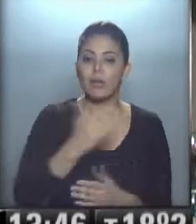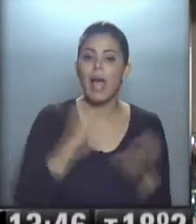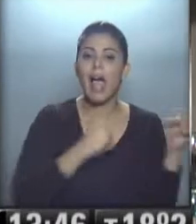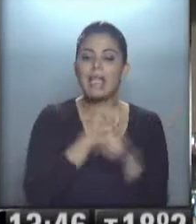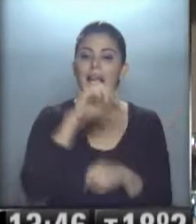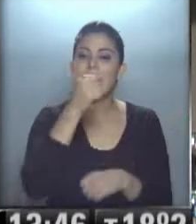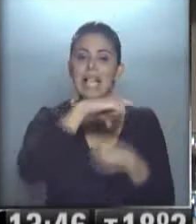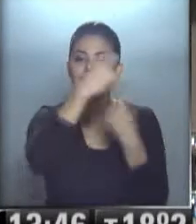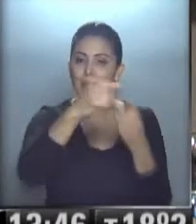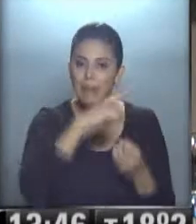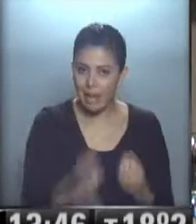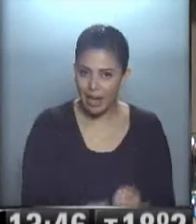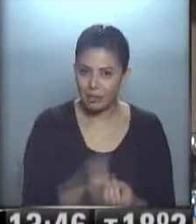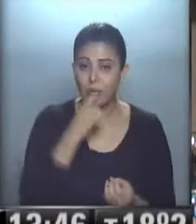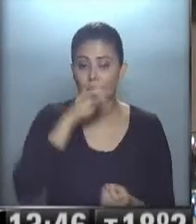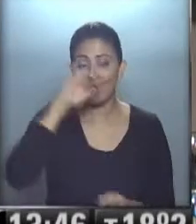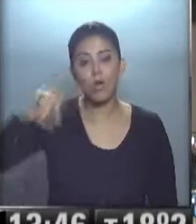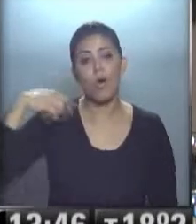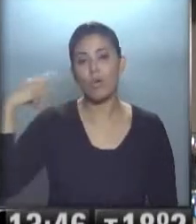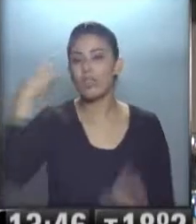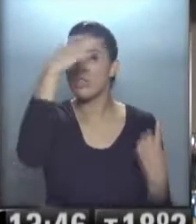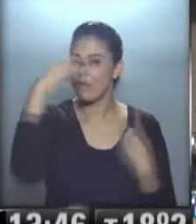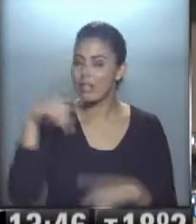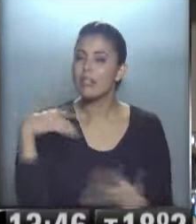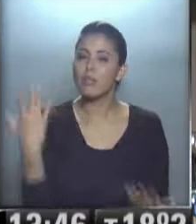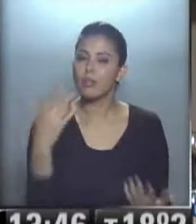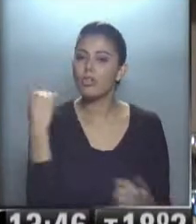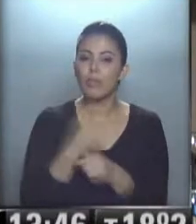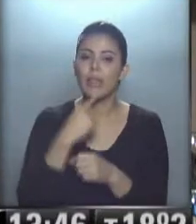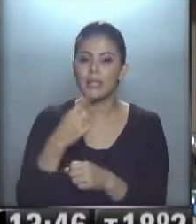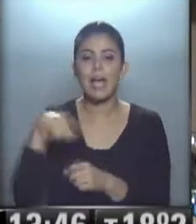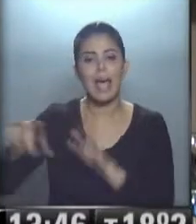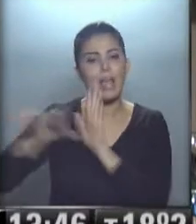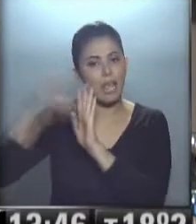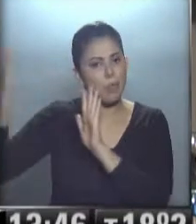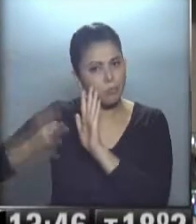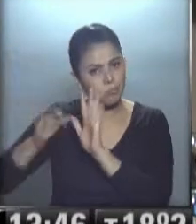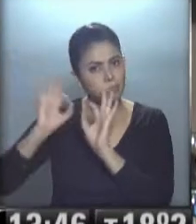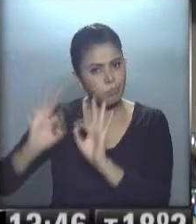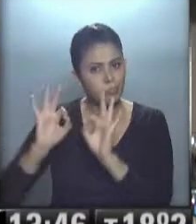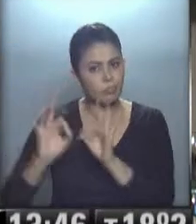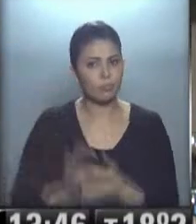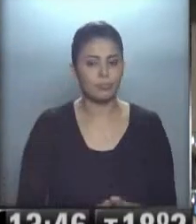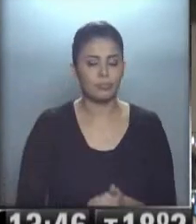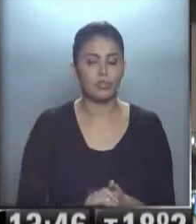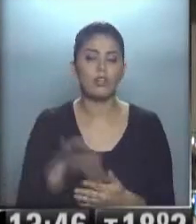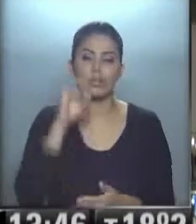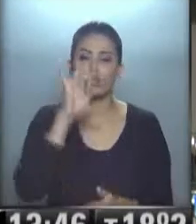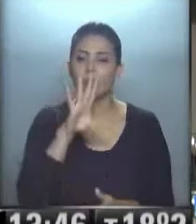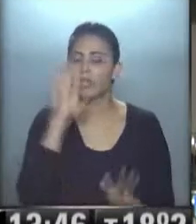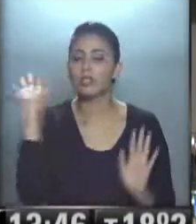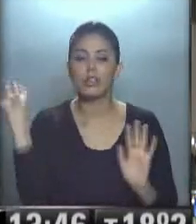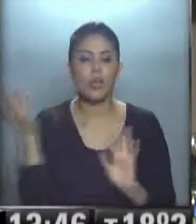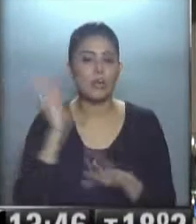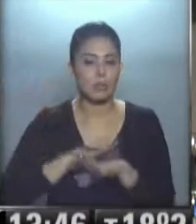plantas cosas que nos pasa en el estado de washington por eso no habría que mencionarla como una legalización completa sino básicamente dejar todo en manos